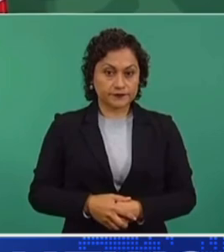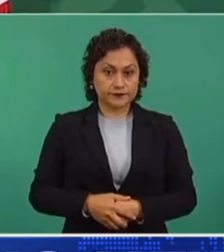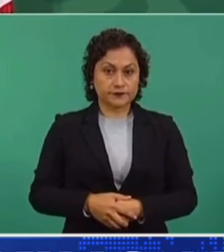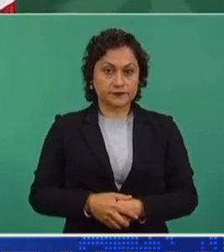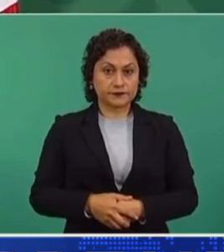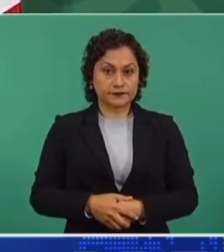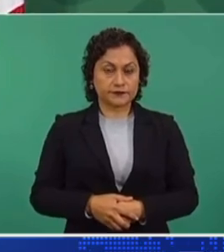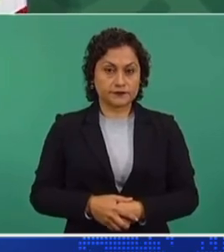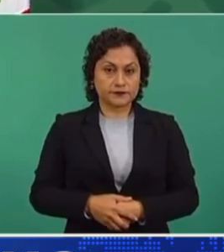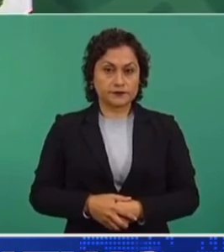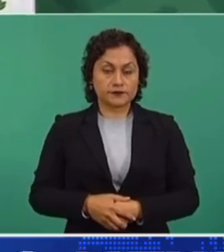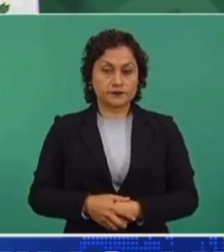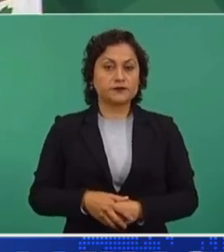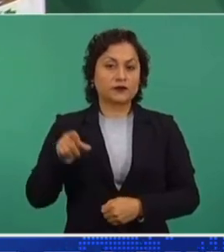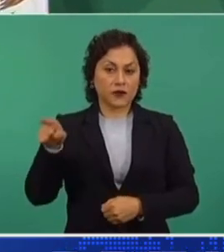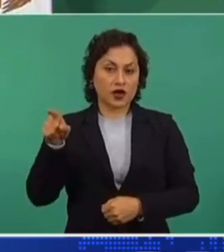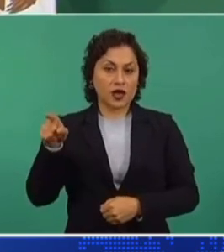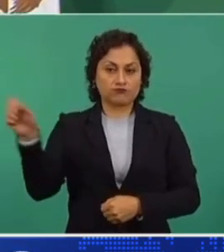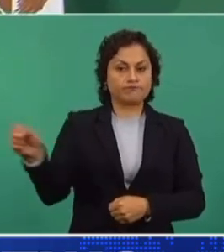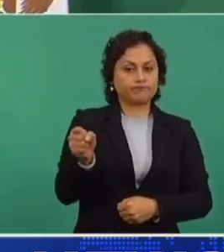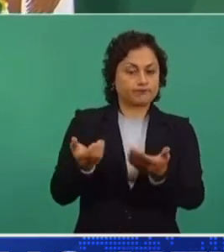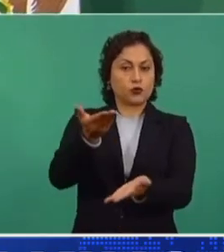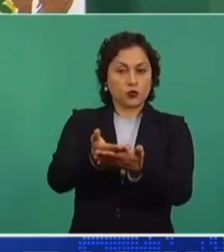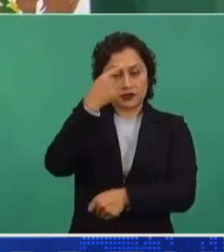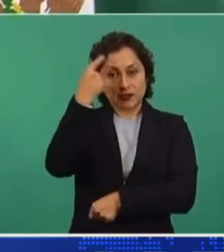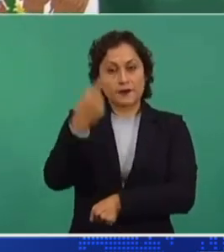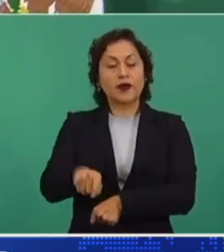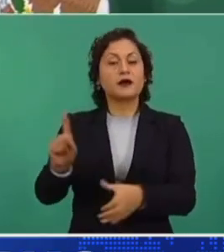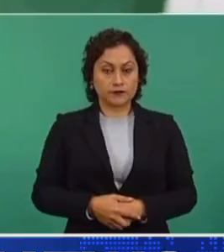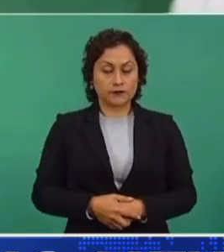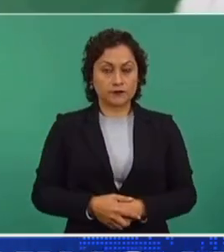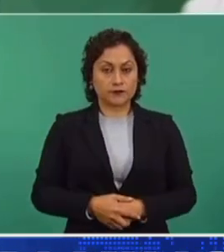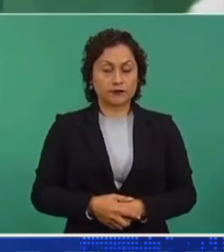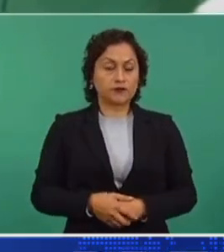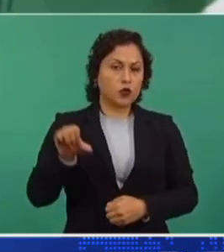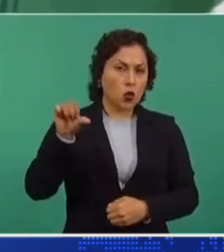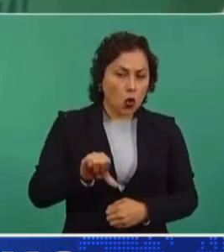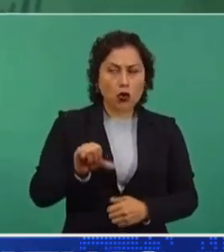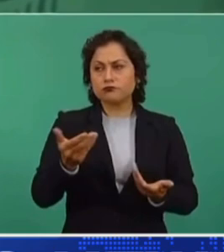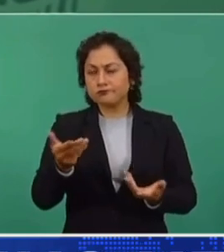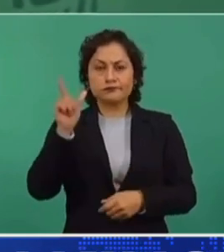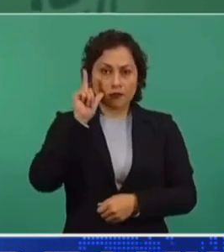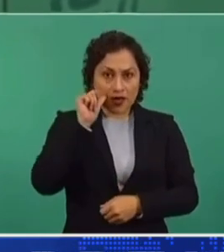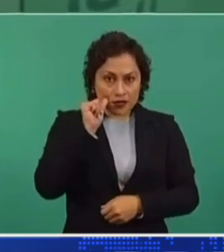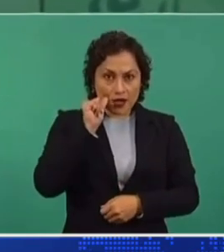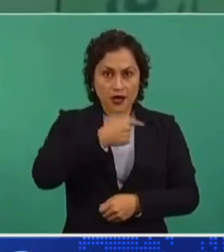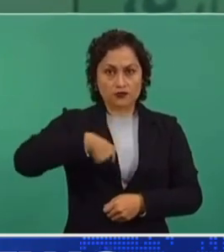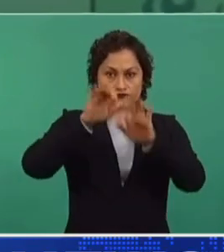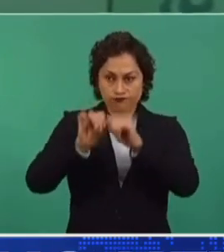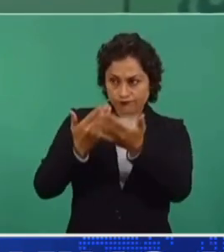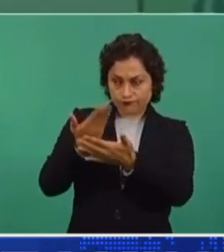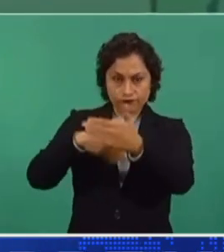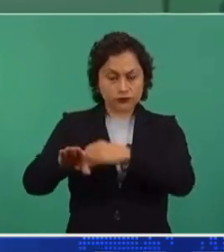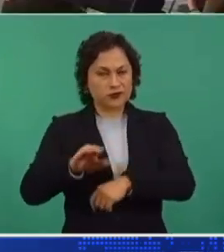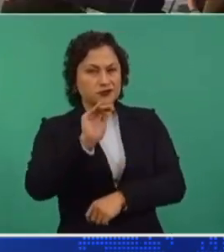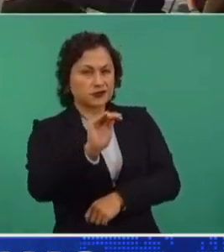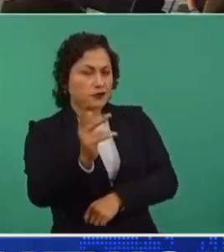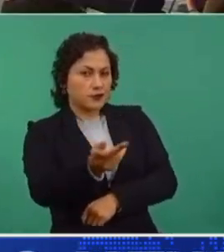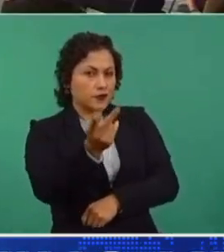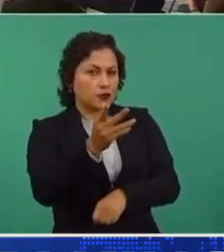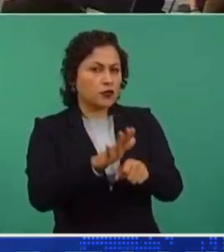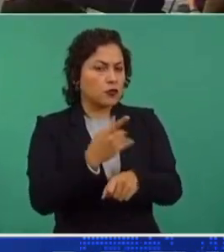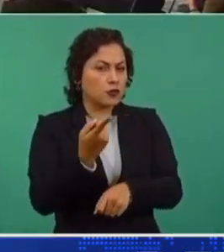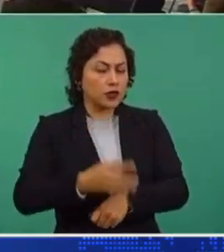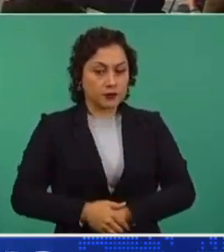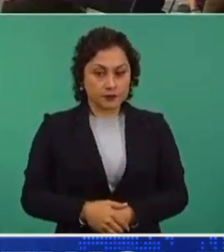Ella va a hacer nuestra propuesta para el Banco de México. Mañana vamos a enviar. ¿Cuál habrá sido el motivo, presidente, que motivó la...?